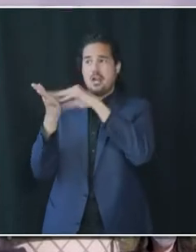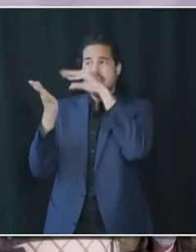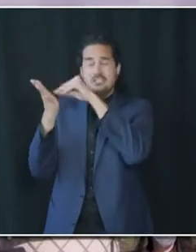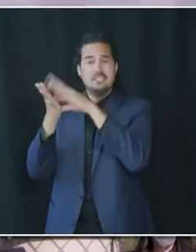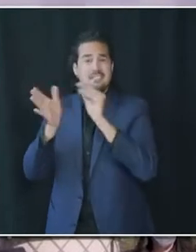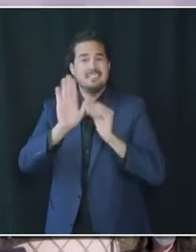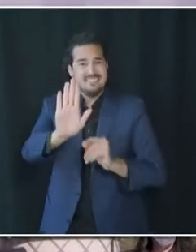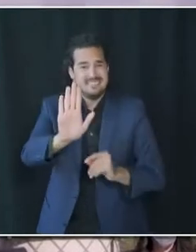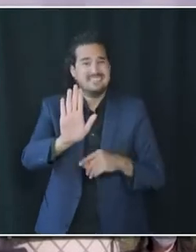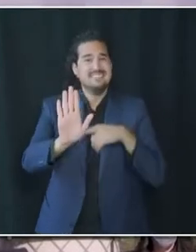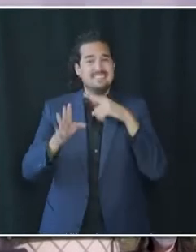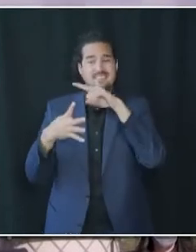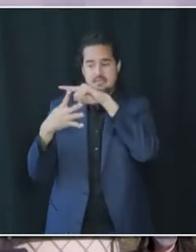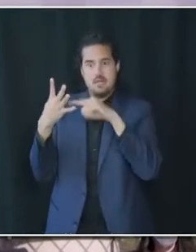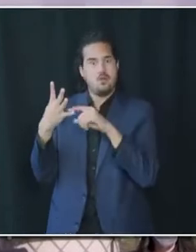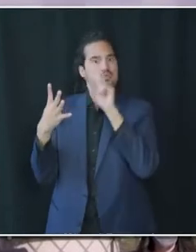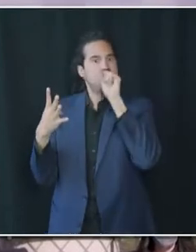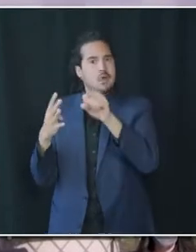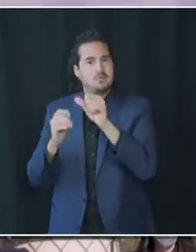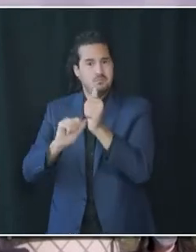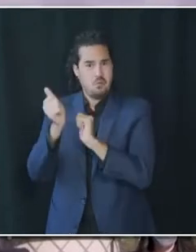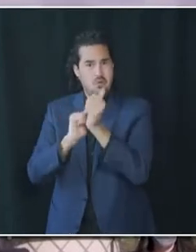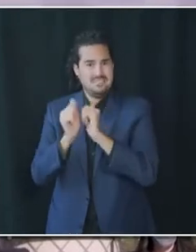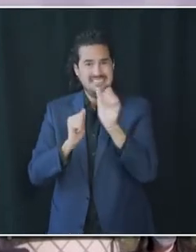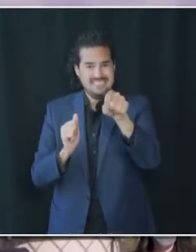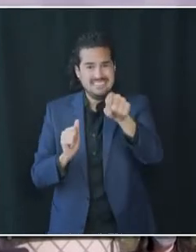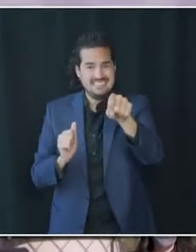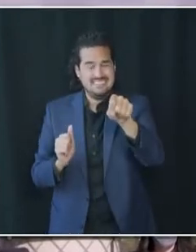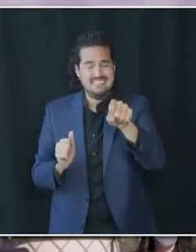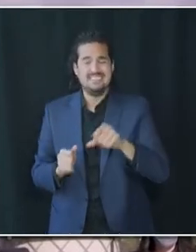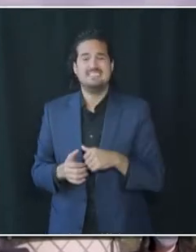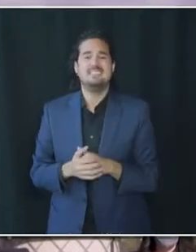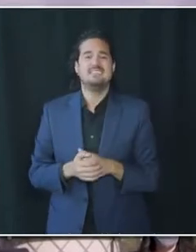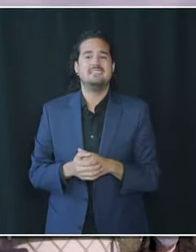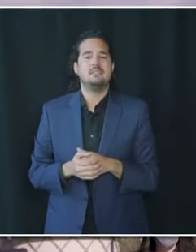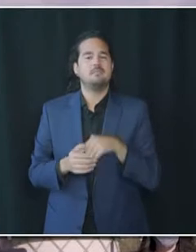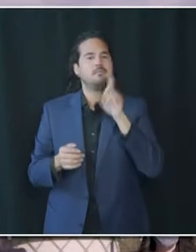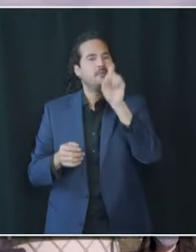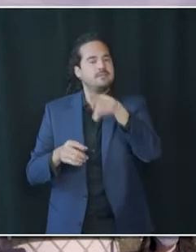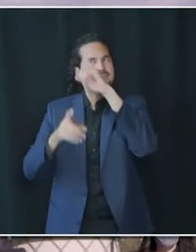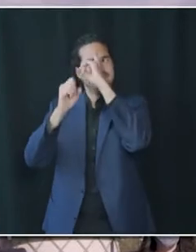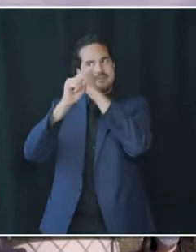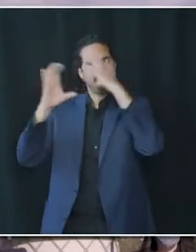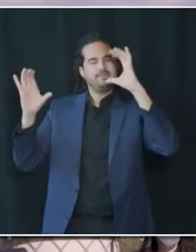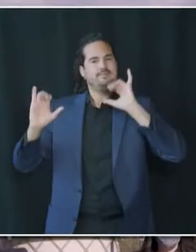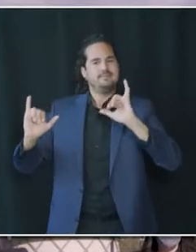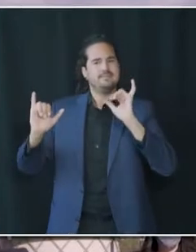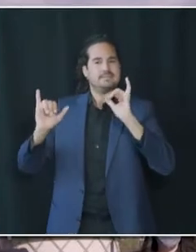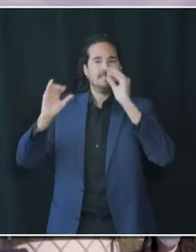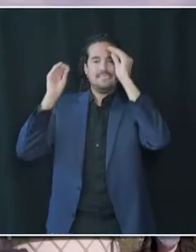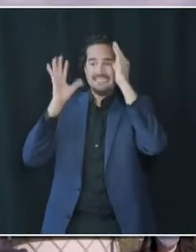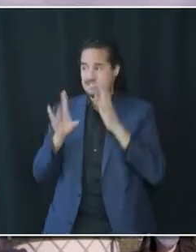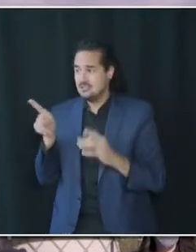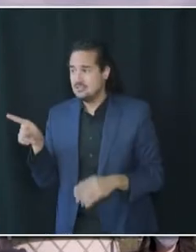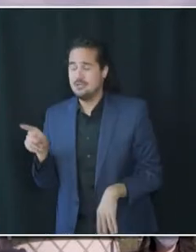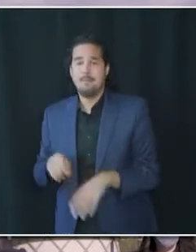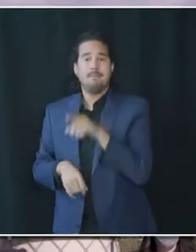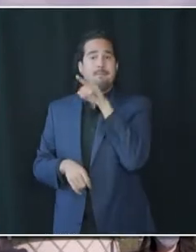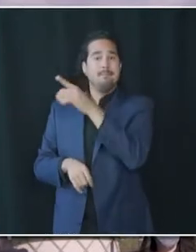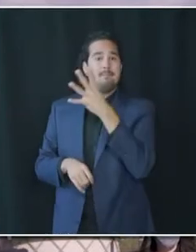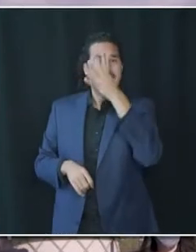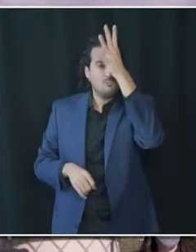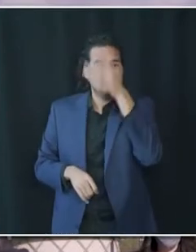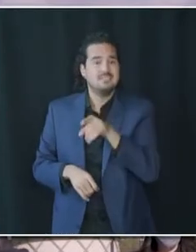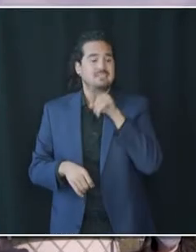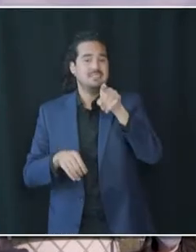los beneficios físicos mentales y también para maestros y padres que proporcionan los deportes y actividades